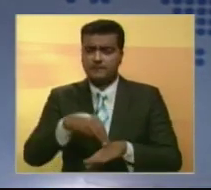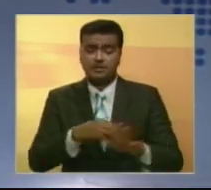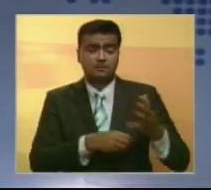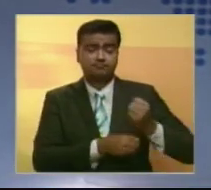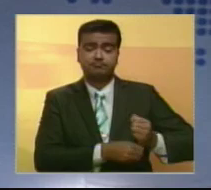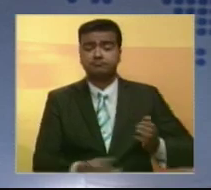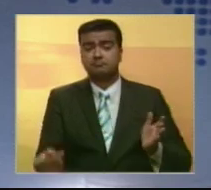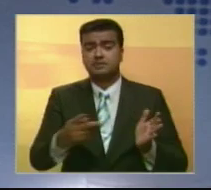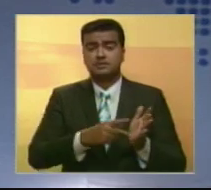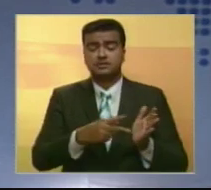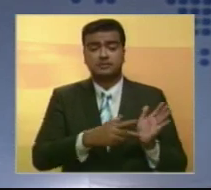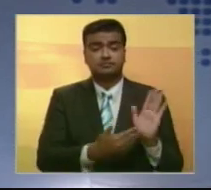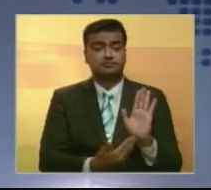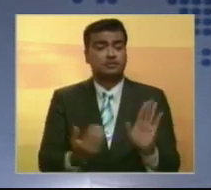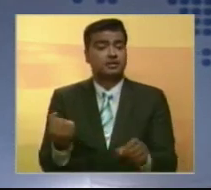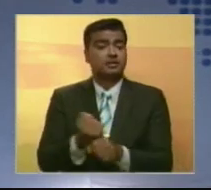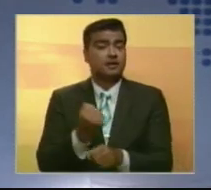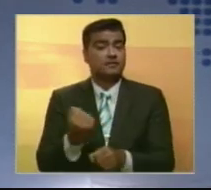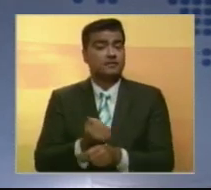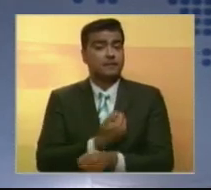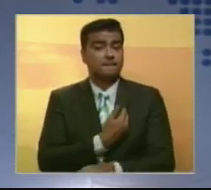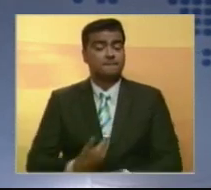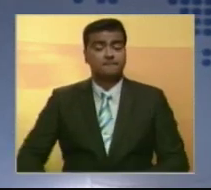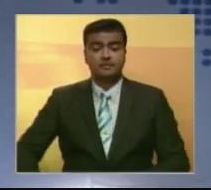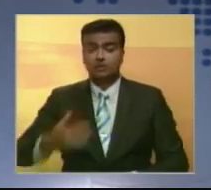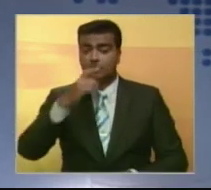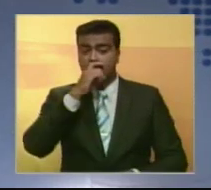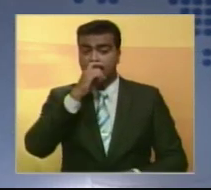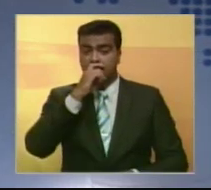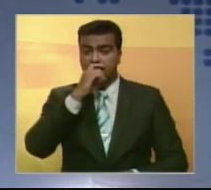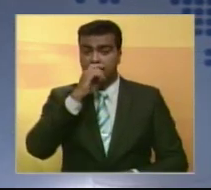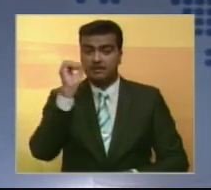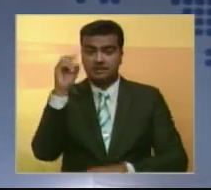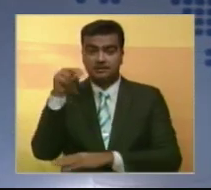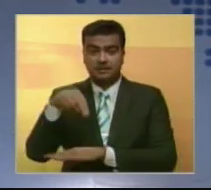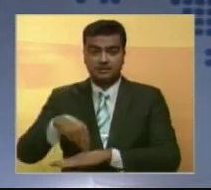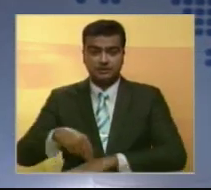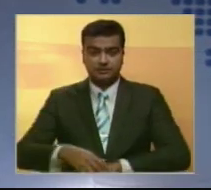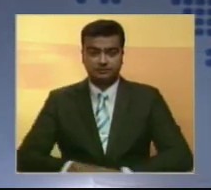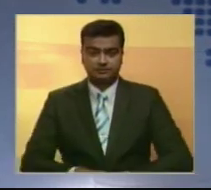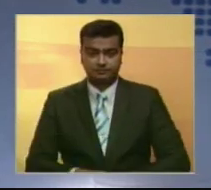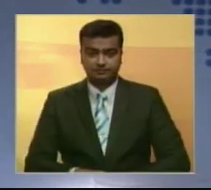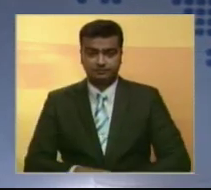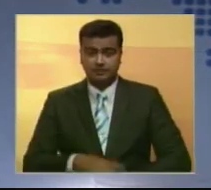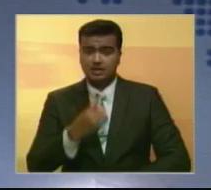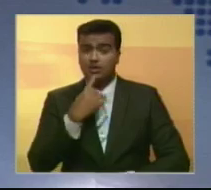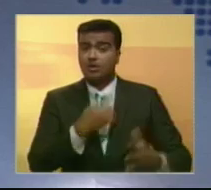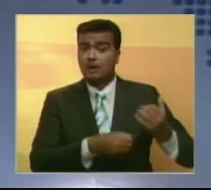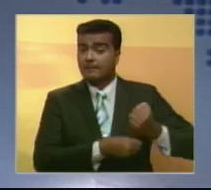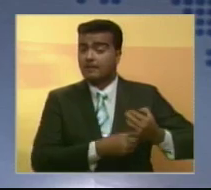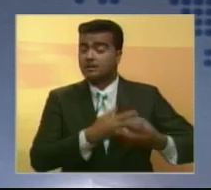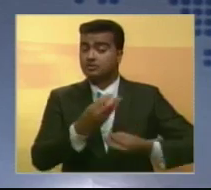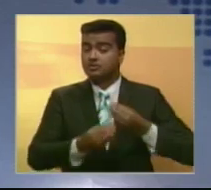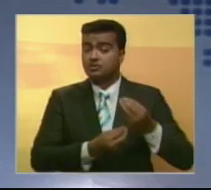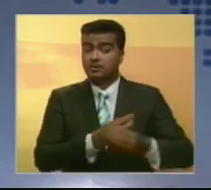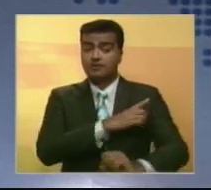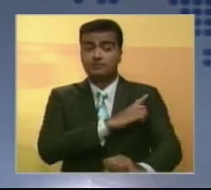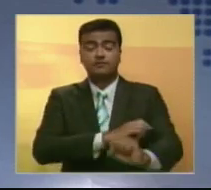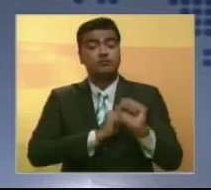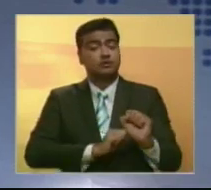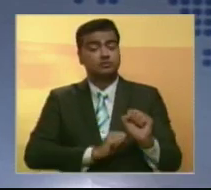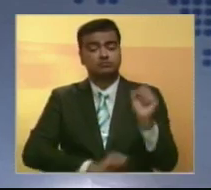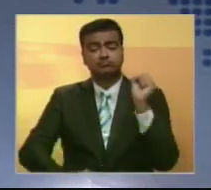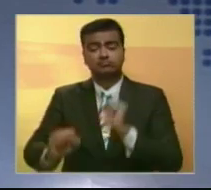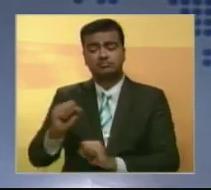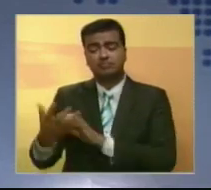cuanto a la presentación de la memoria y cuenta del presidente Nicolás Maduro ante la Asamblea. Dijo que espera que haya acciones contundentes para enfrentar